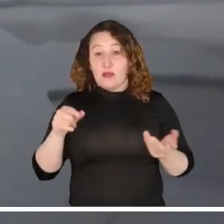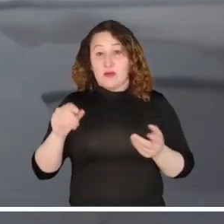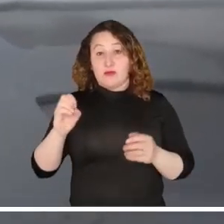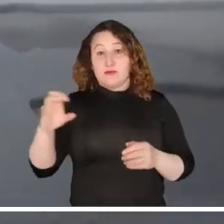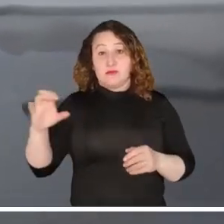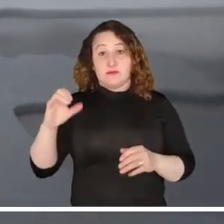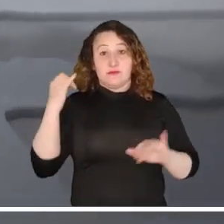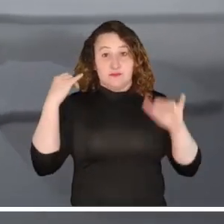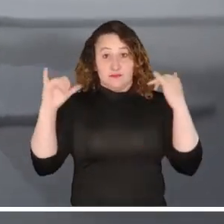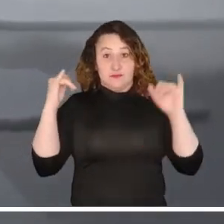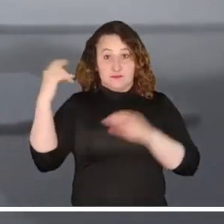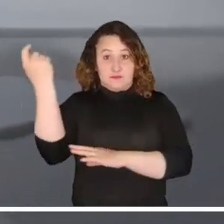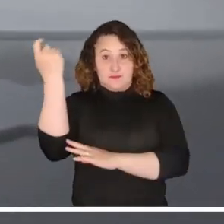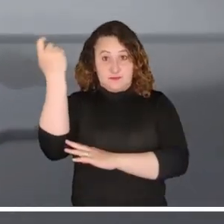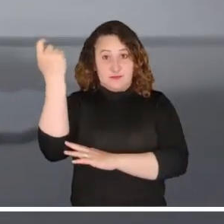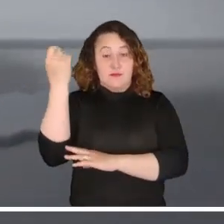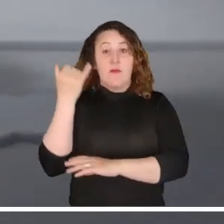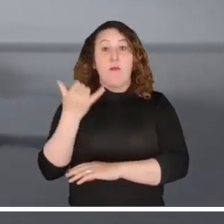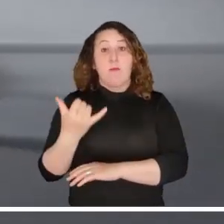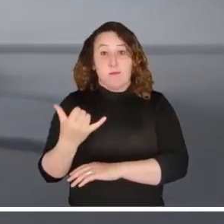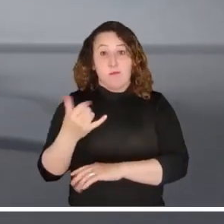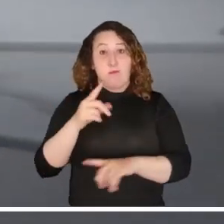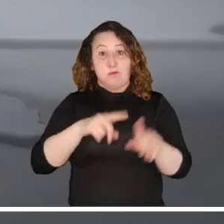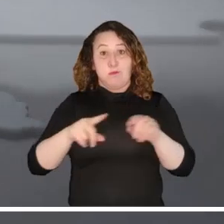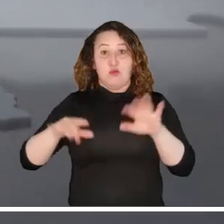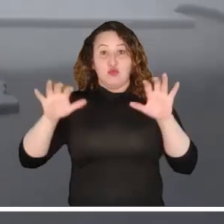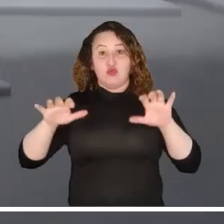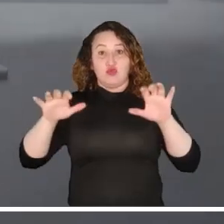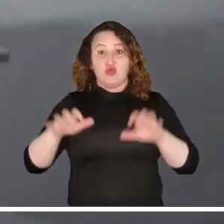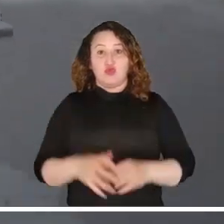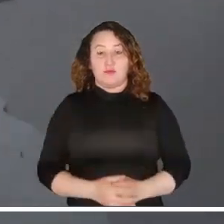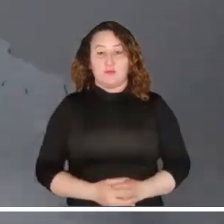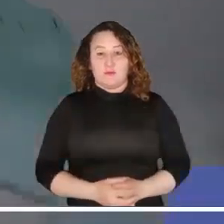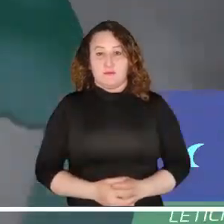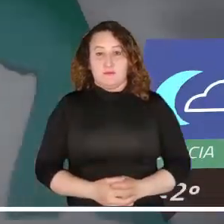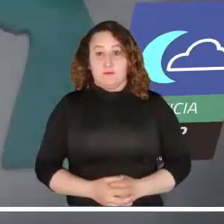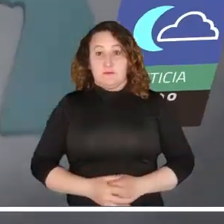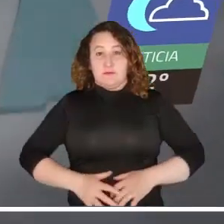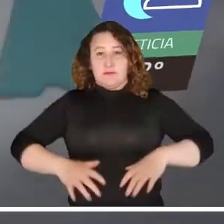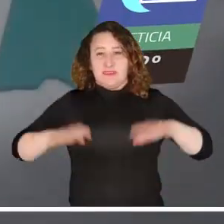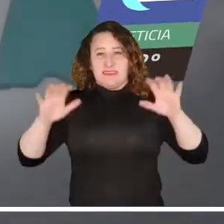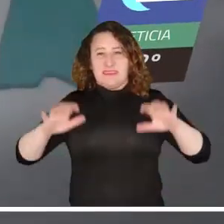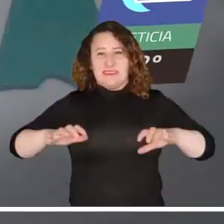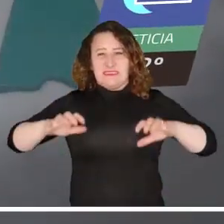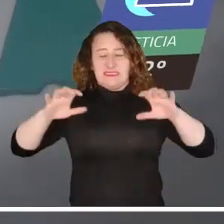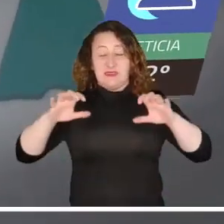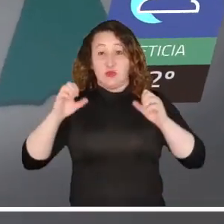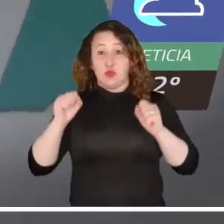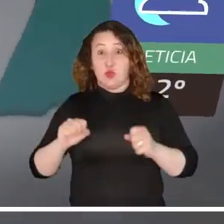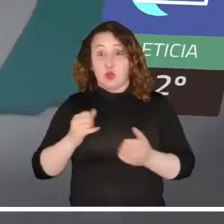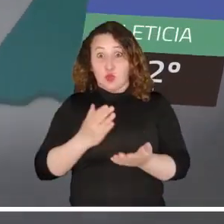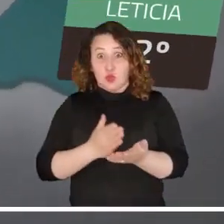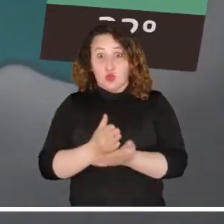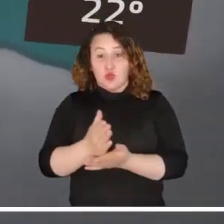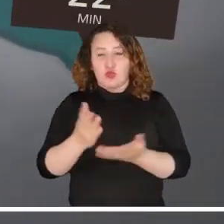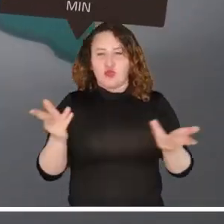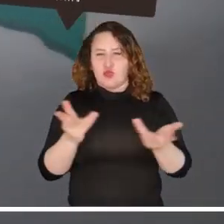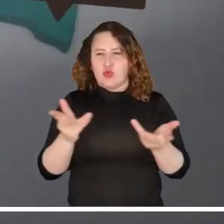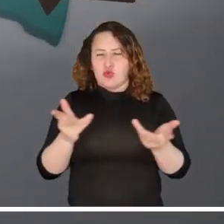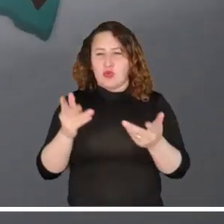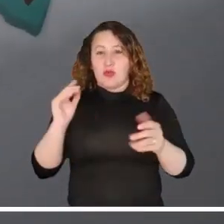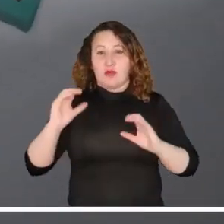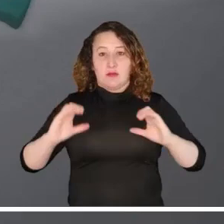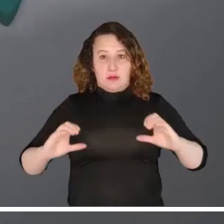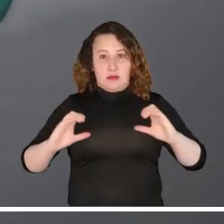de Casanare y Meta, donde se podrán presentar algunas lloviznas. Aguas de carácter intenso y persistente se estiman en gran parte